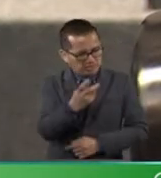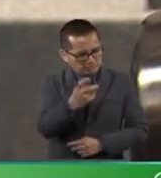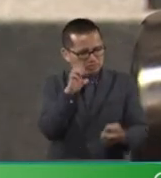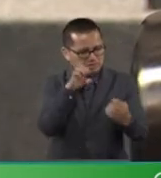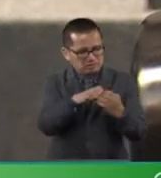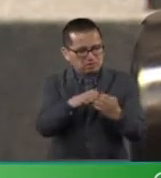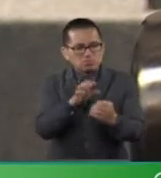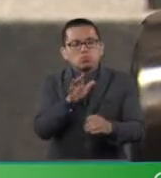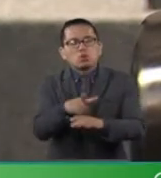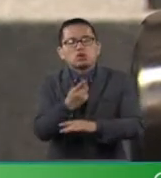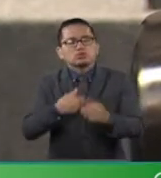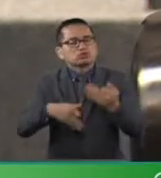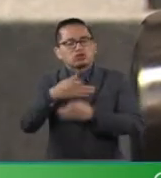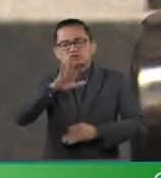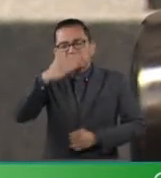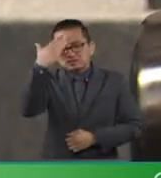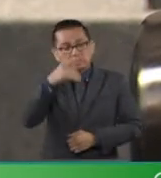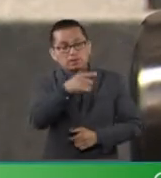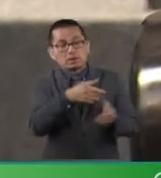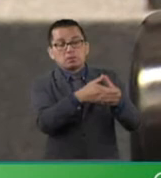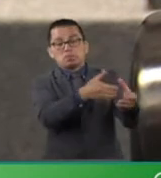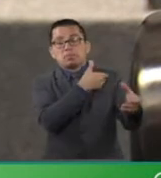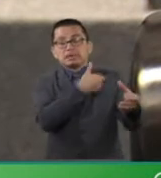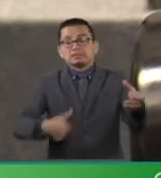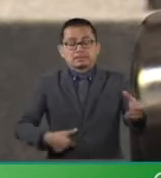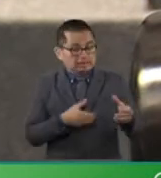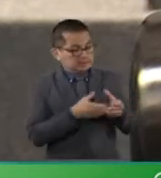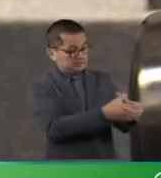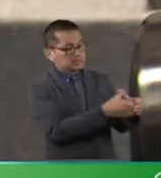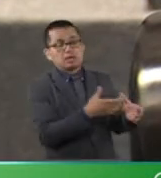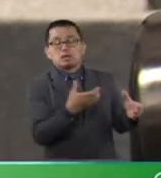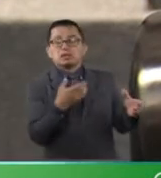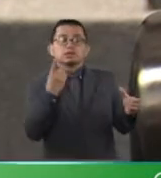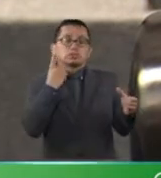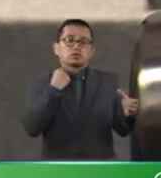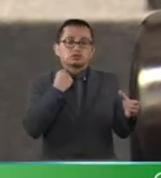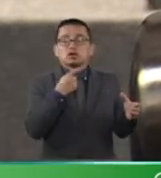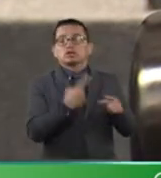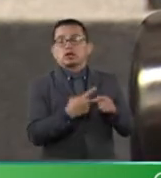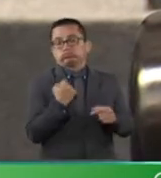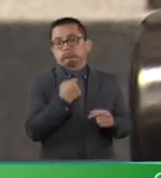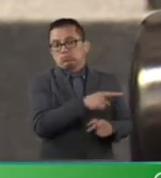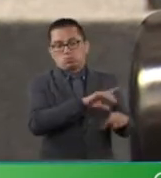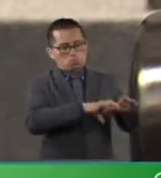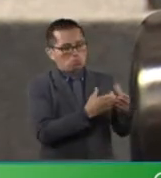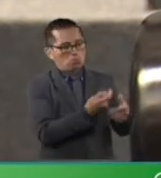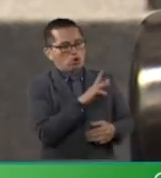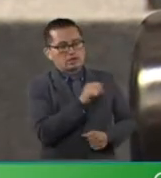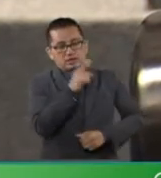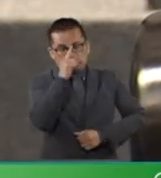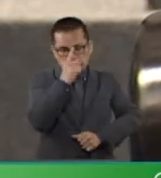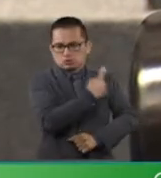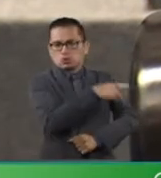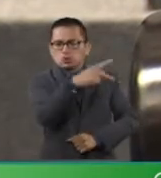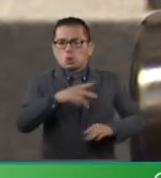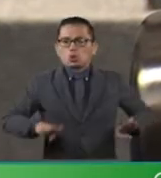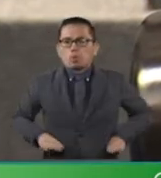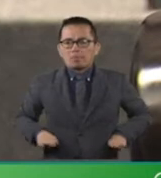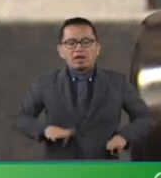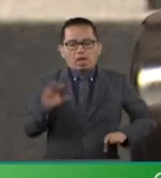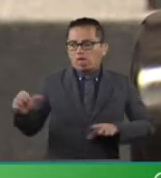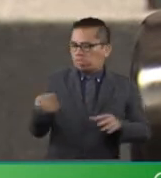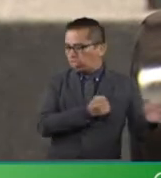morena colocarán a quienes les sean más cómodos en estos comités de evaluación y terminarán terminarán decidiendo quiénes son